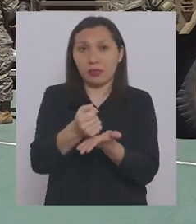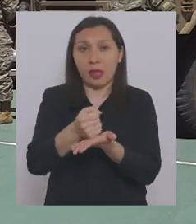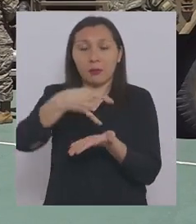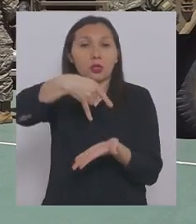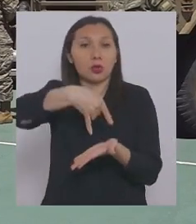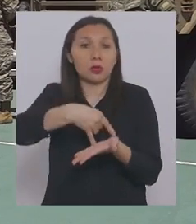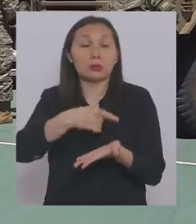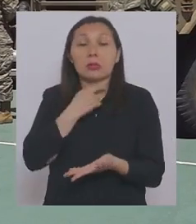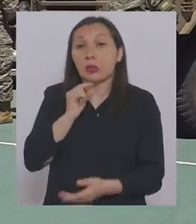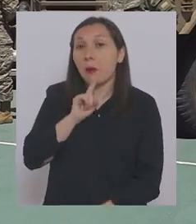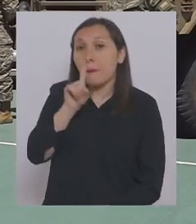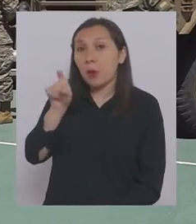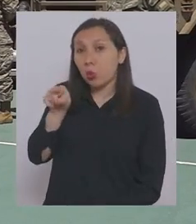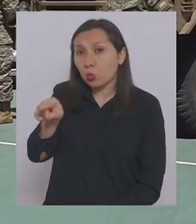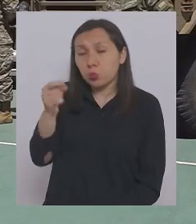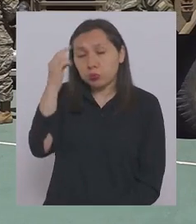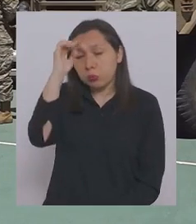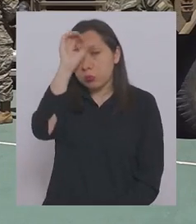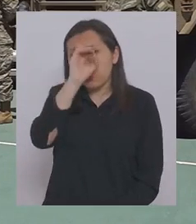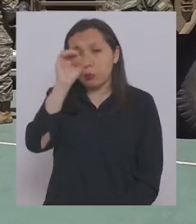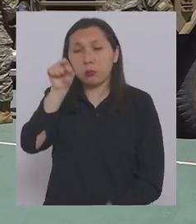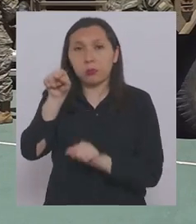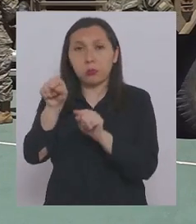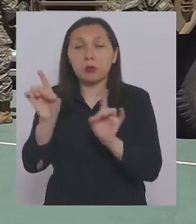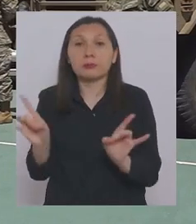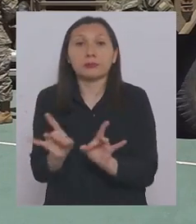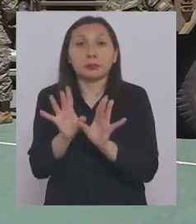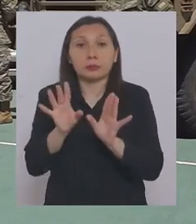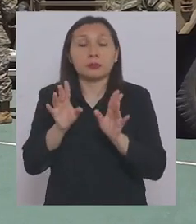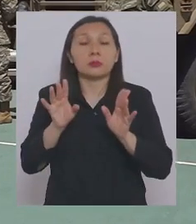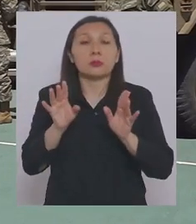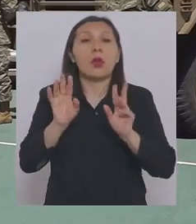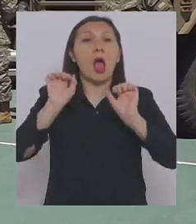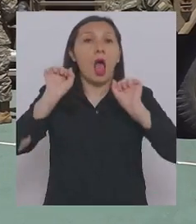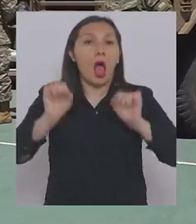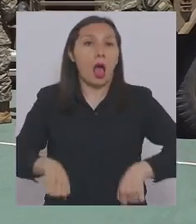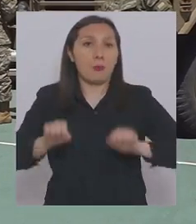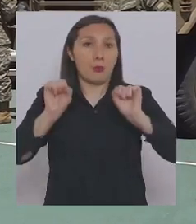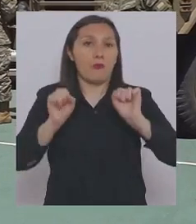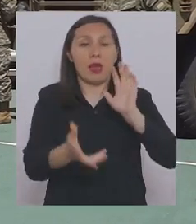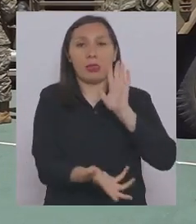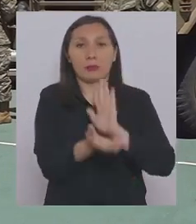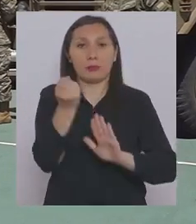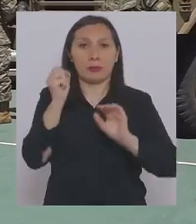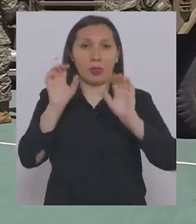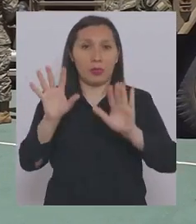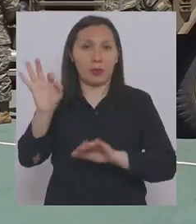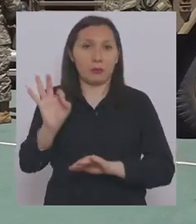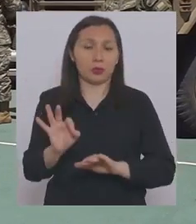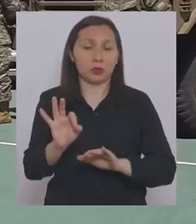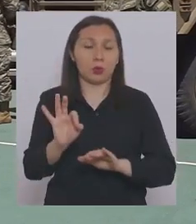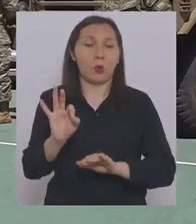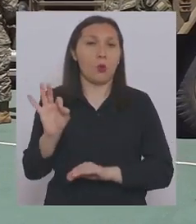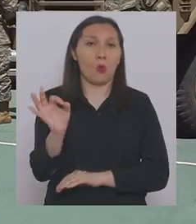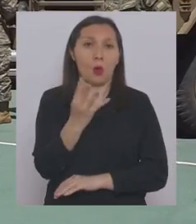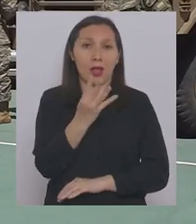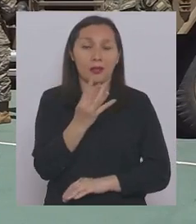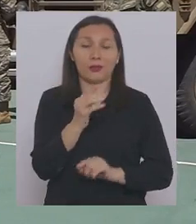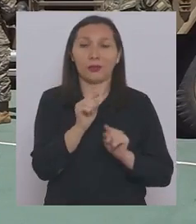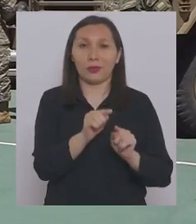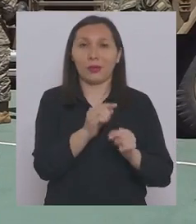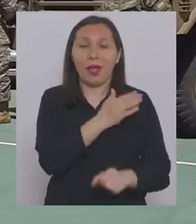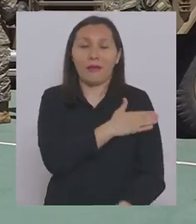Le queríamos consultar cuál es su visión respecto a una eventual aprobación de este retiro de los cuartos de este cuarto retiro de los